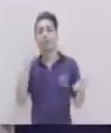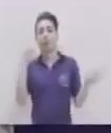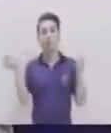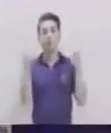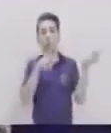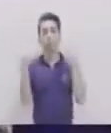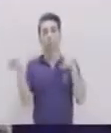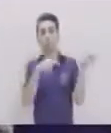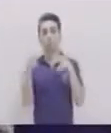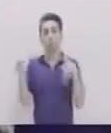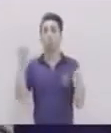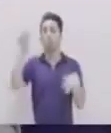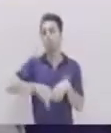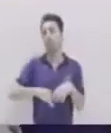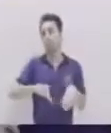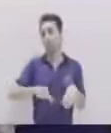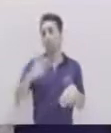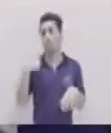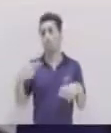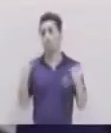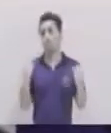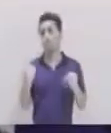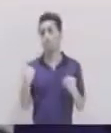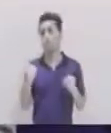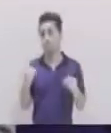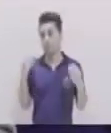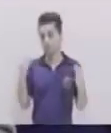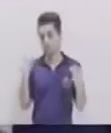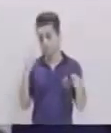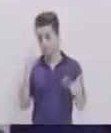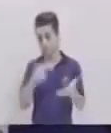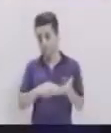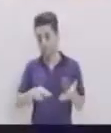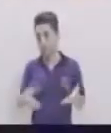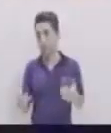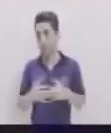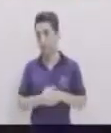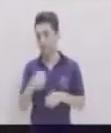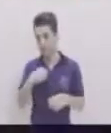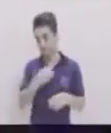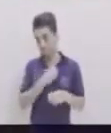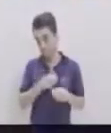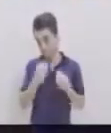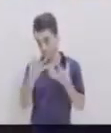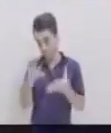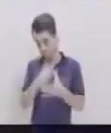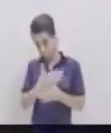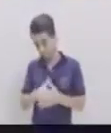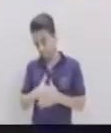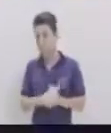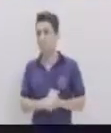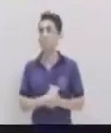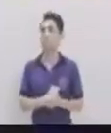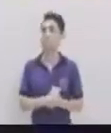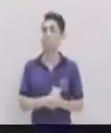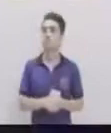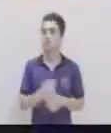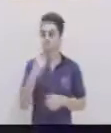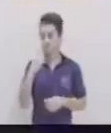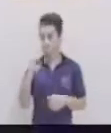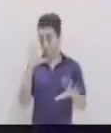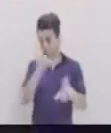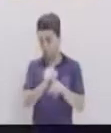movimientos oculares inadecuados que dificultan nuestra velocidad y comprensión lectora? Quiero compartirte tres signos que te